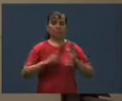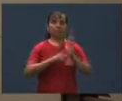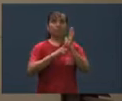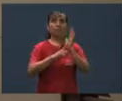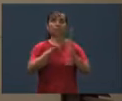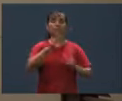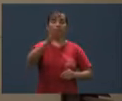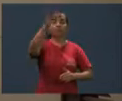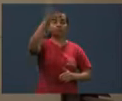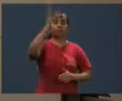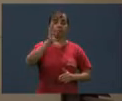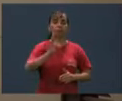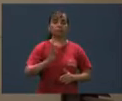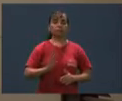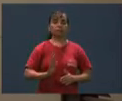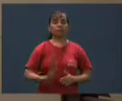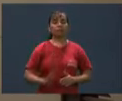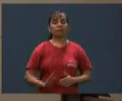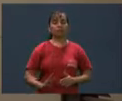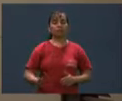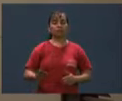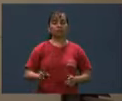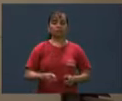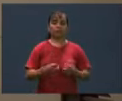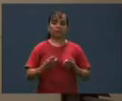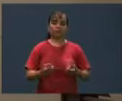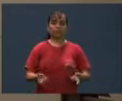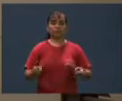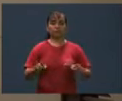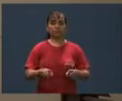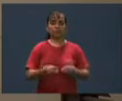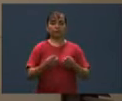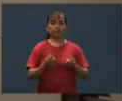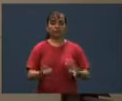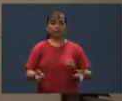alegre presencia del Señor.